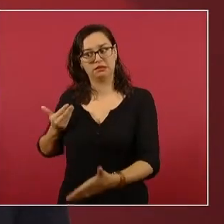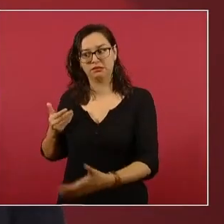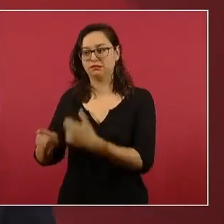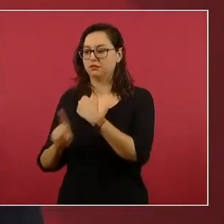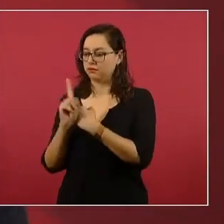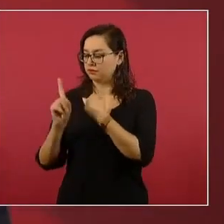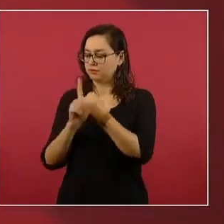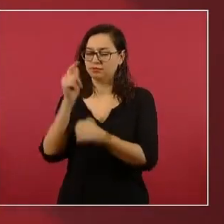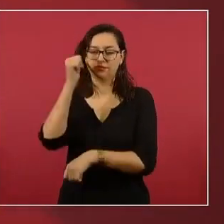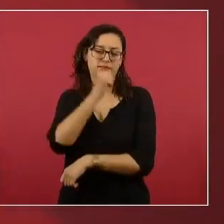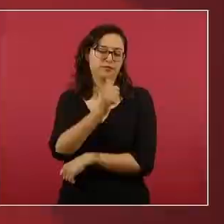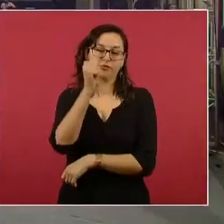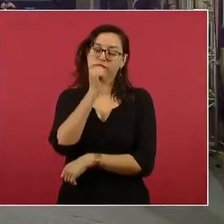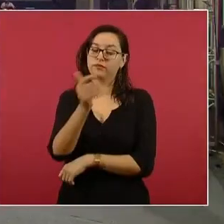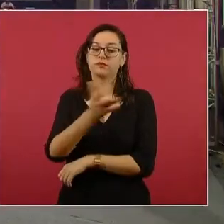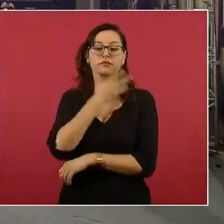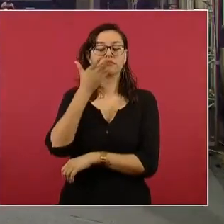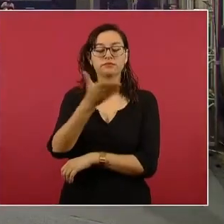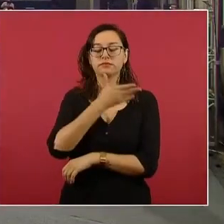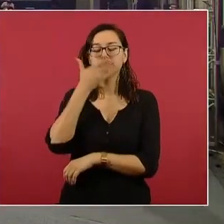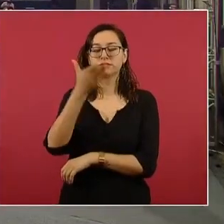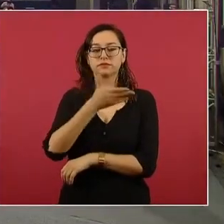Entonces,